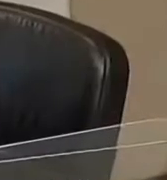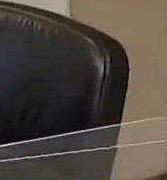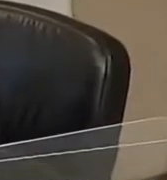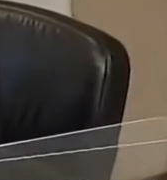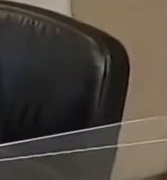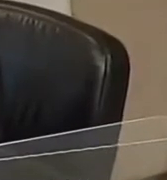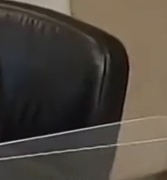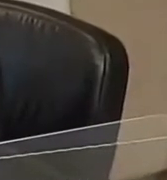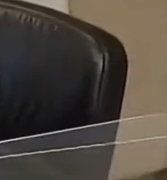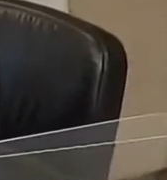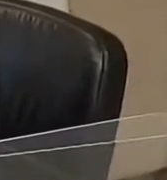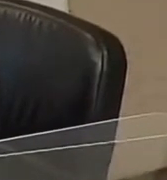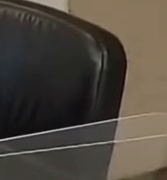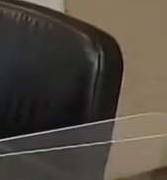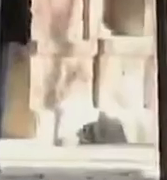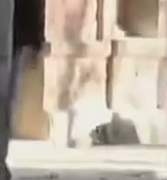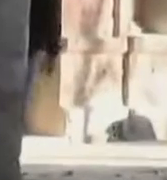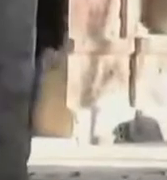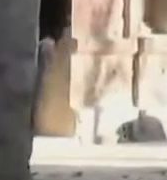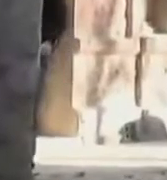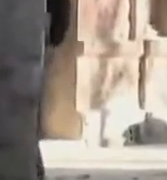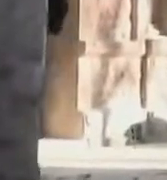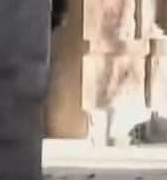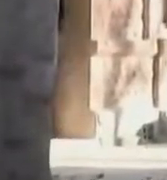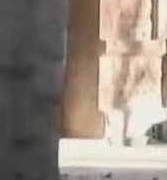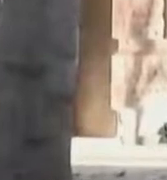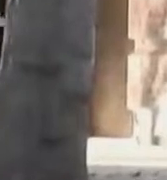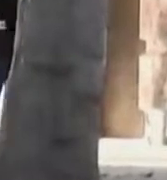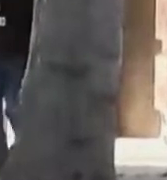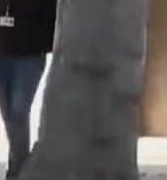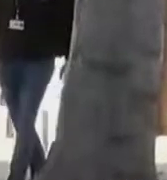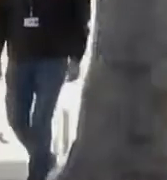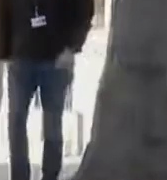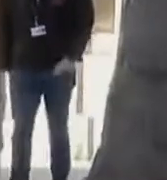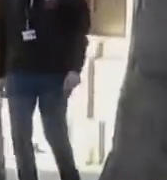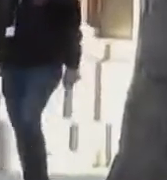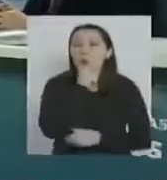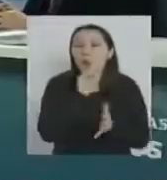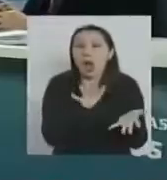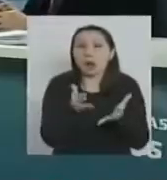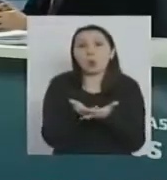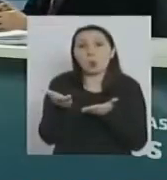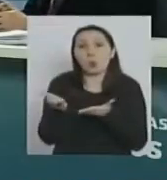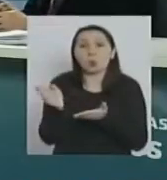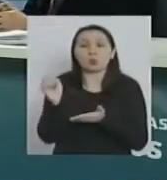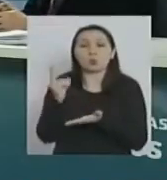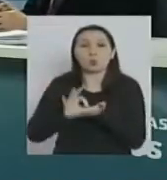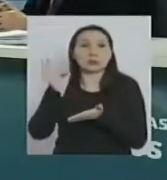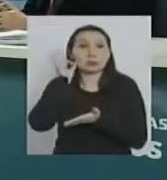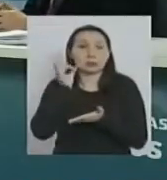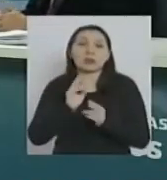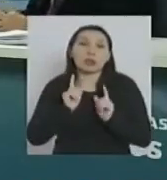interpelación. El ministro de Salud, Enrique París, no asistió este jueves a La Moneda y nuevamente la subsecretaria Paula Daza respondió